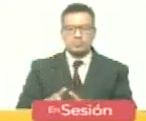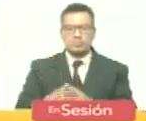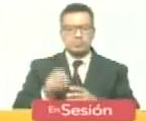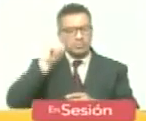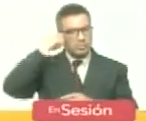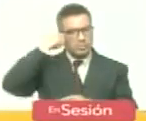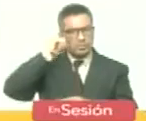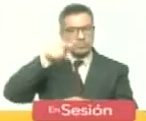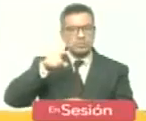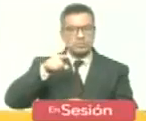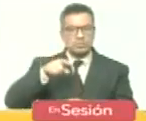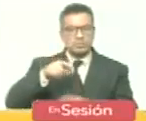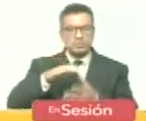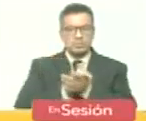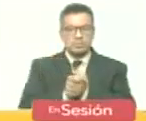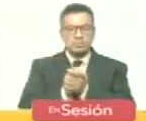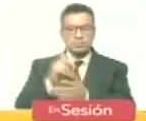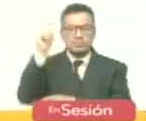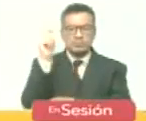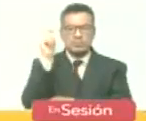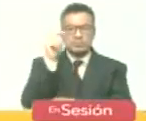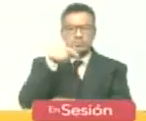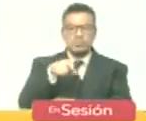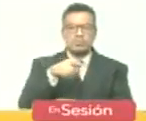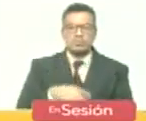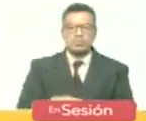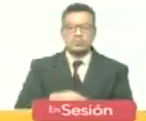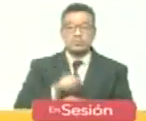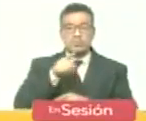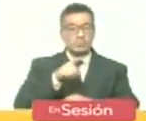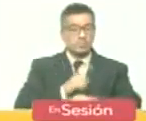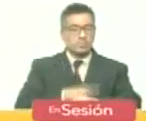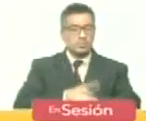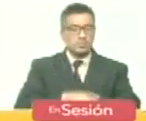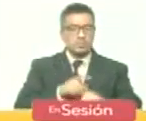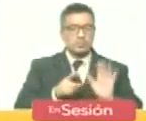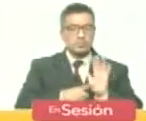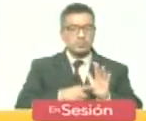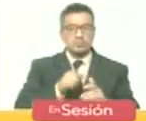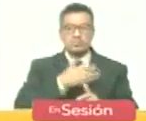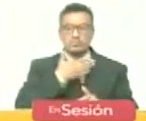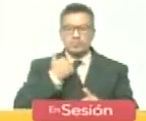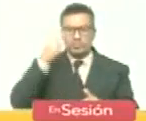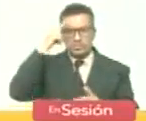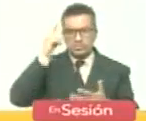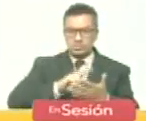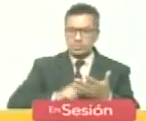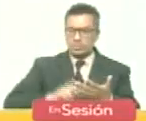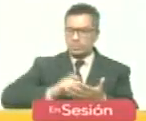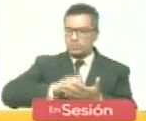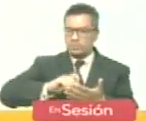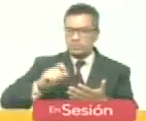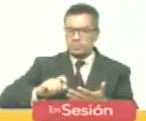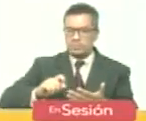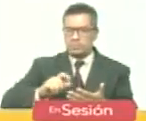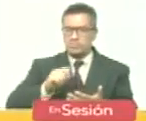Recuerden, estimados colegas, diputados y diputadas, que para ese entonces, quienes no sabían leer ni escribir,